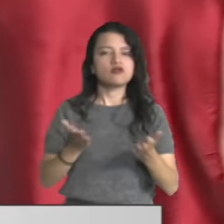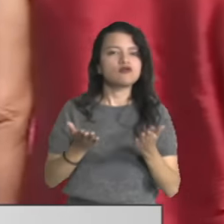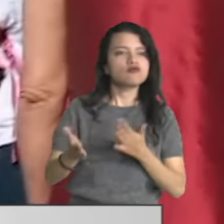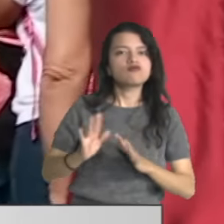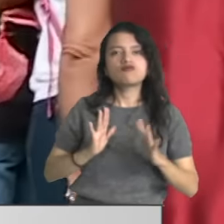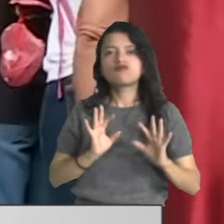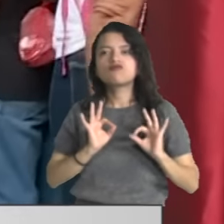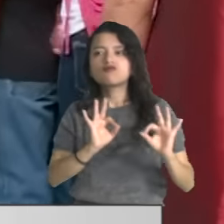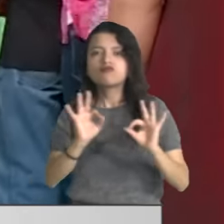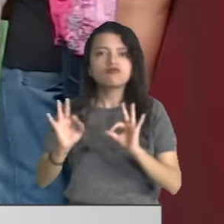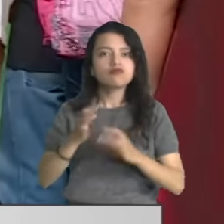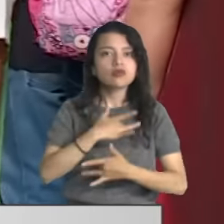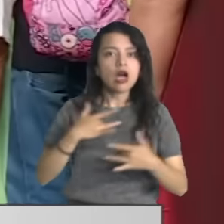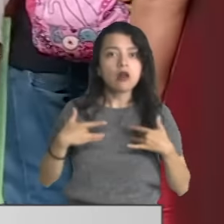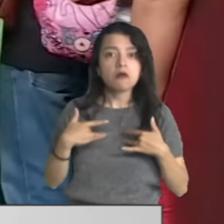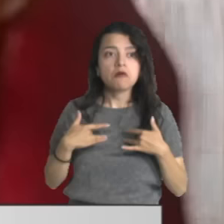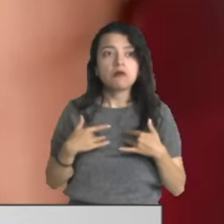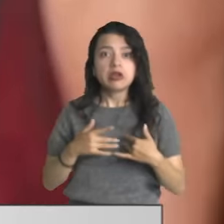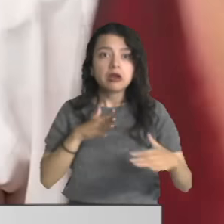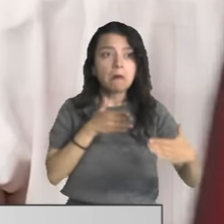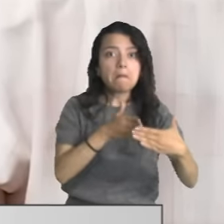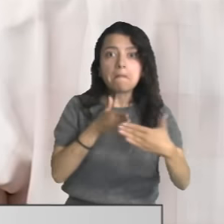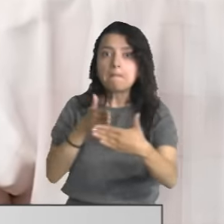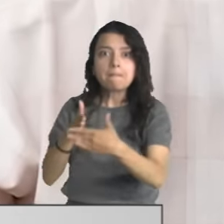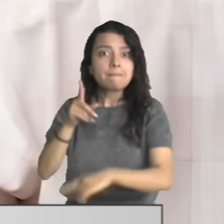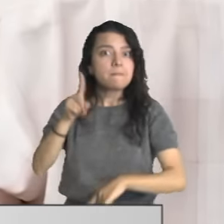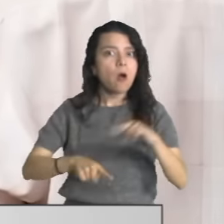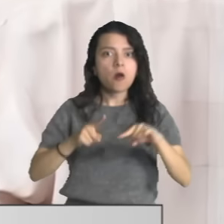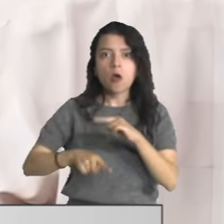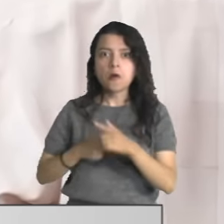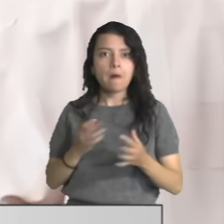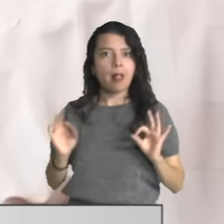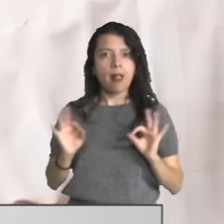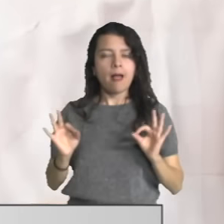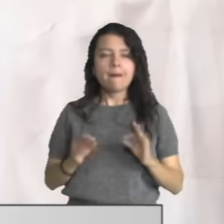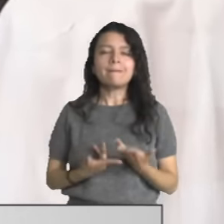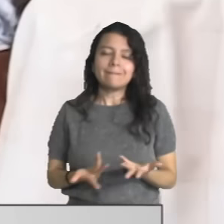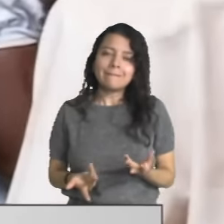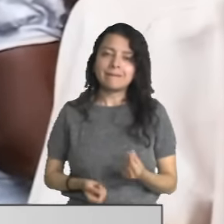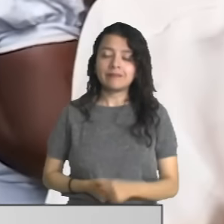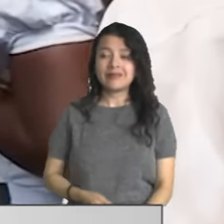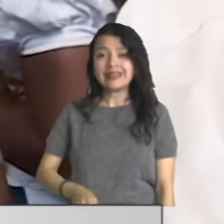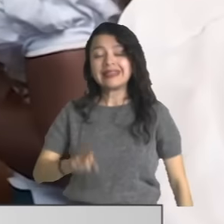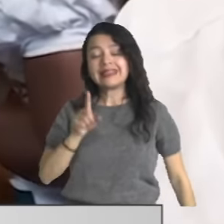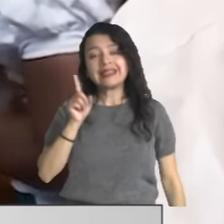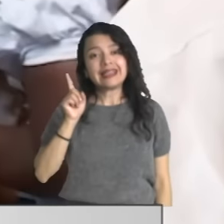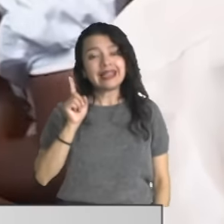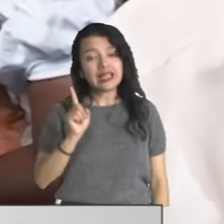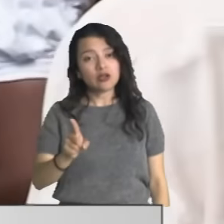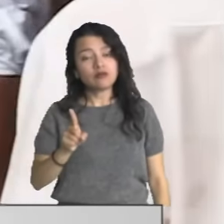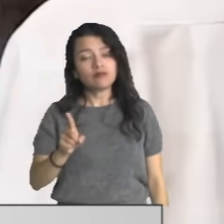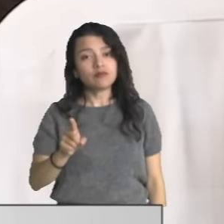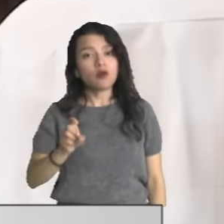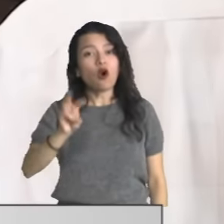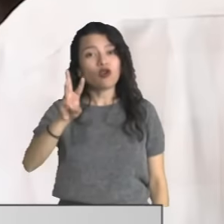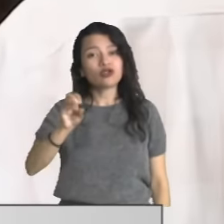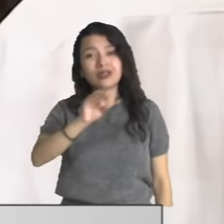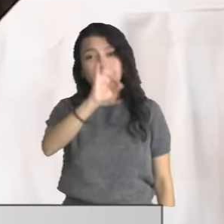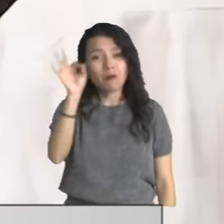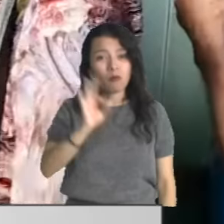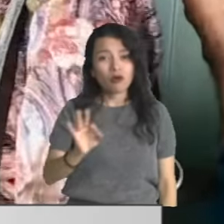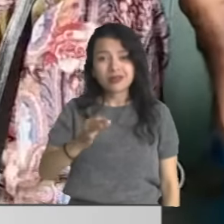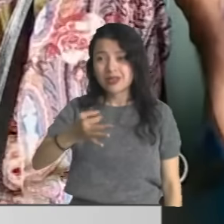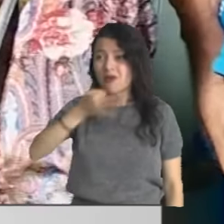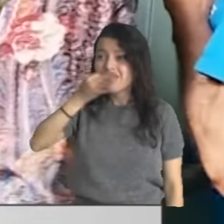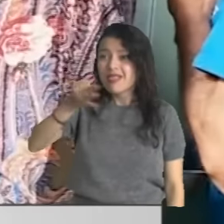para los docentes, pues la FIDU Previsora, cerca del 80% de las denuncias y de los reclamos realizados por el magisterio, no